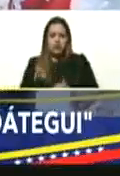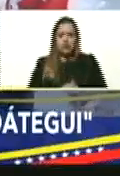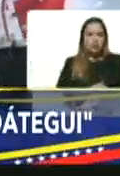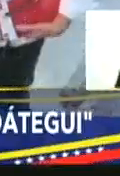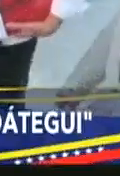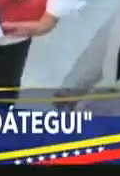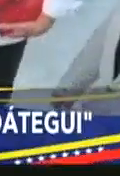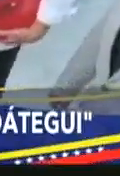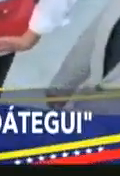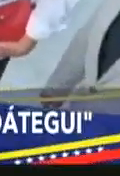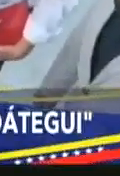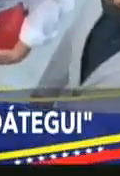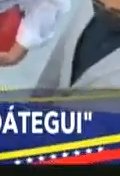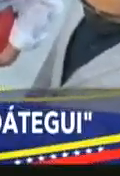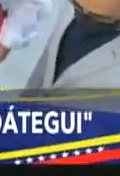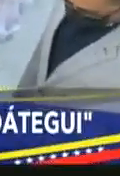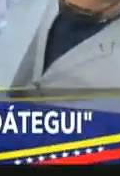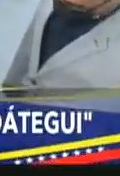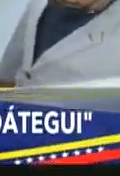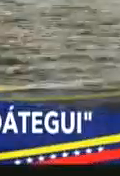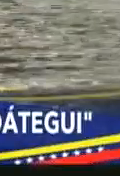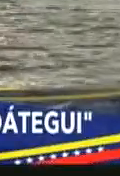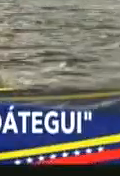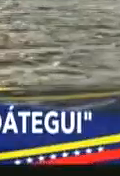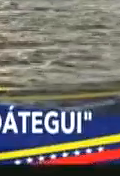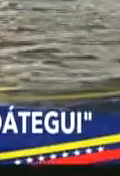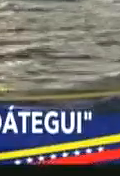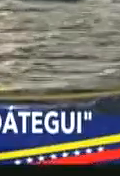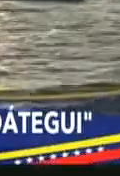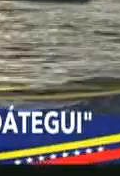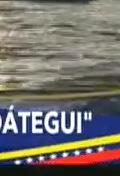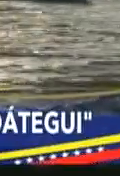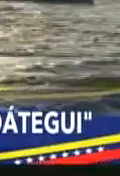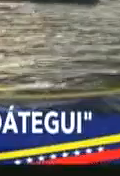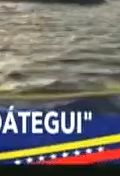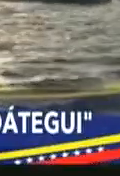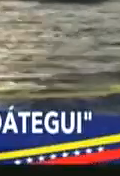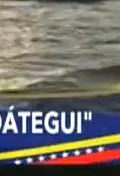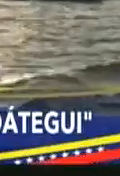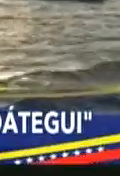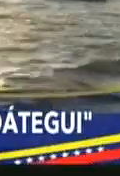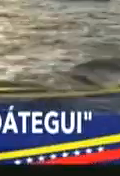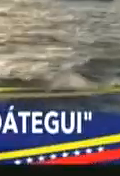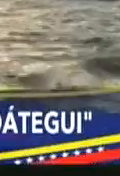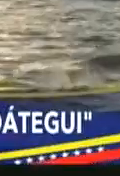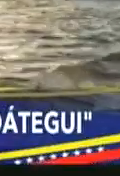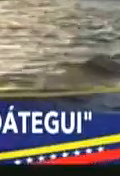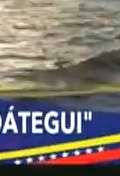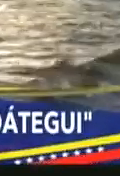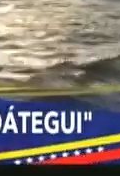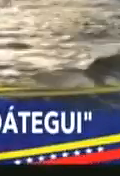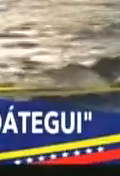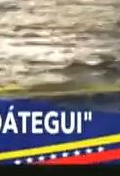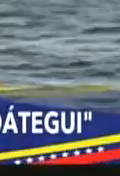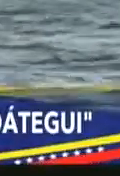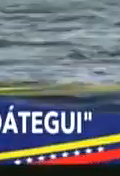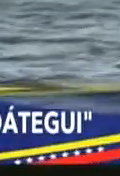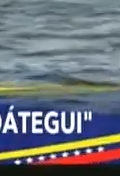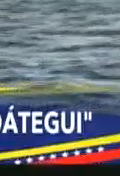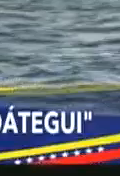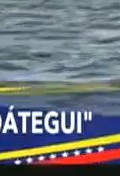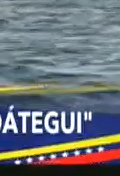allí también a los trabajadores, compartió con parte de los trabajadores acá en el estado Zulia con la presencia del vicepresidente sectorial